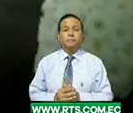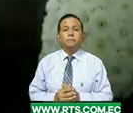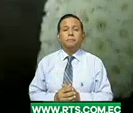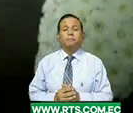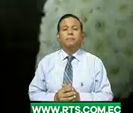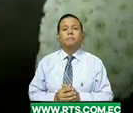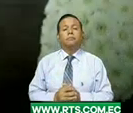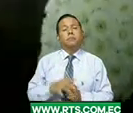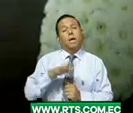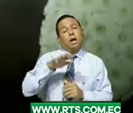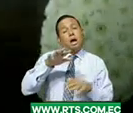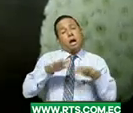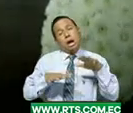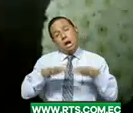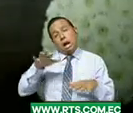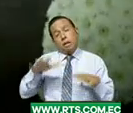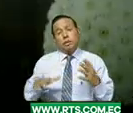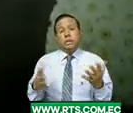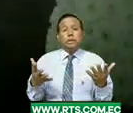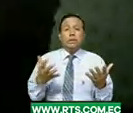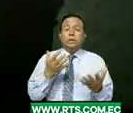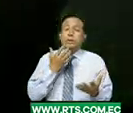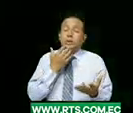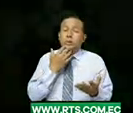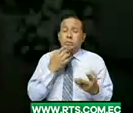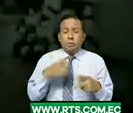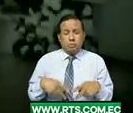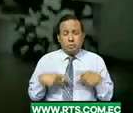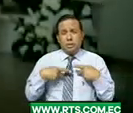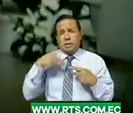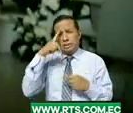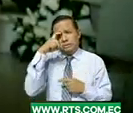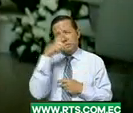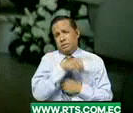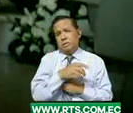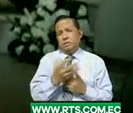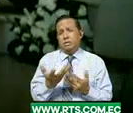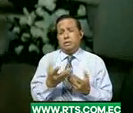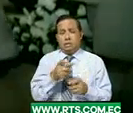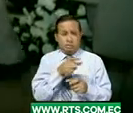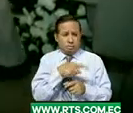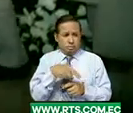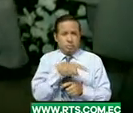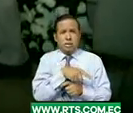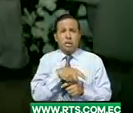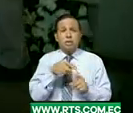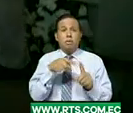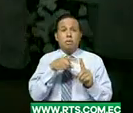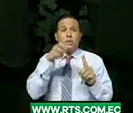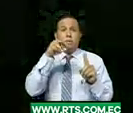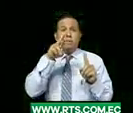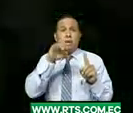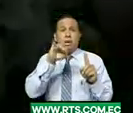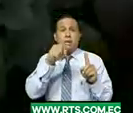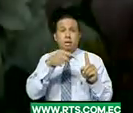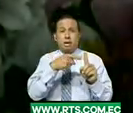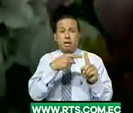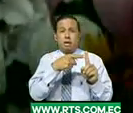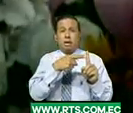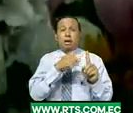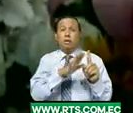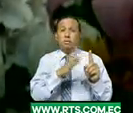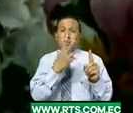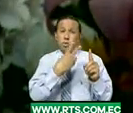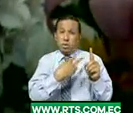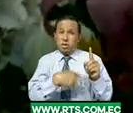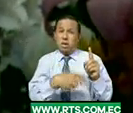En ocasiones resulta difícil entender los designios de la vida. Con el alma partida encontramos a María José Alvarado, madre de Amberly,